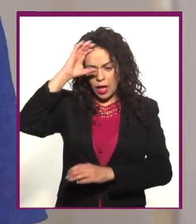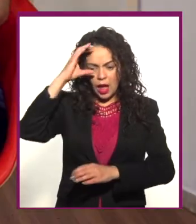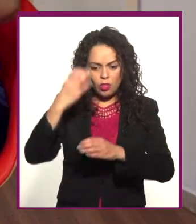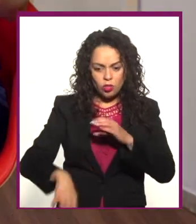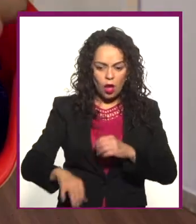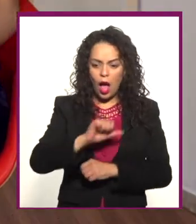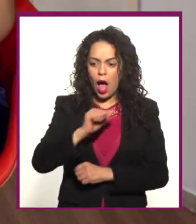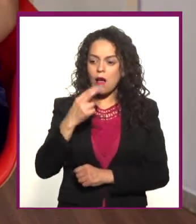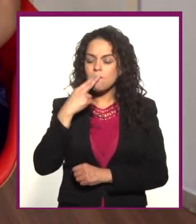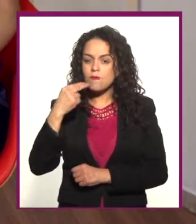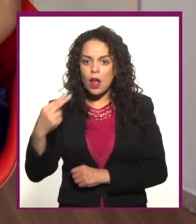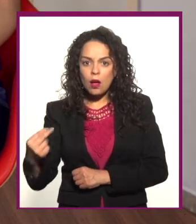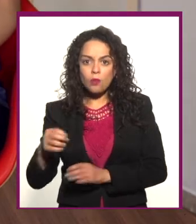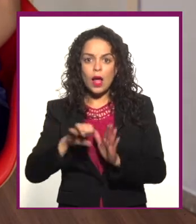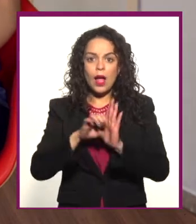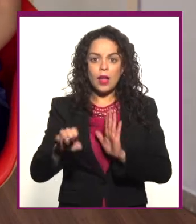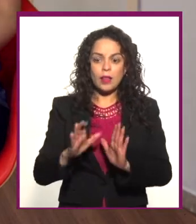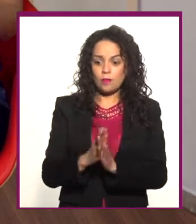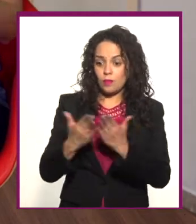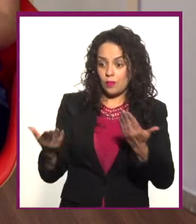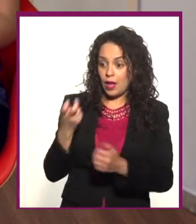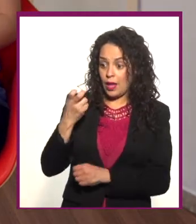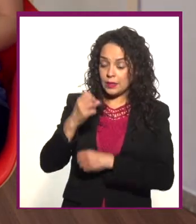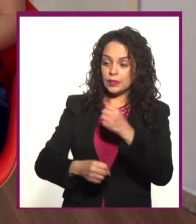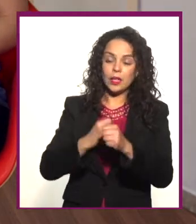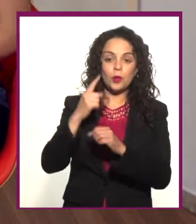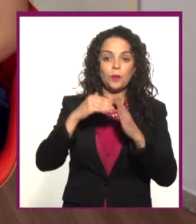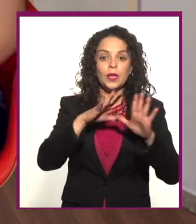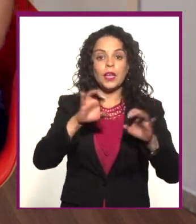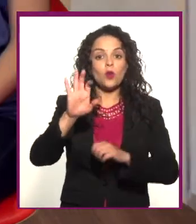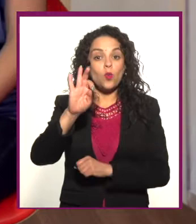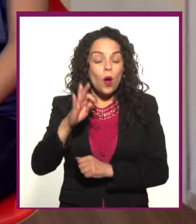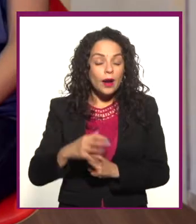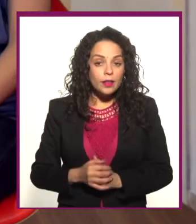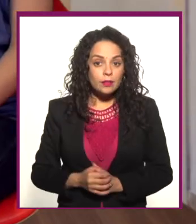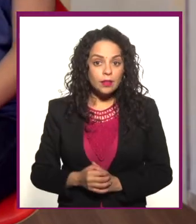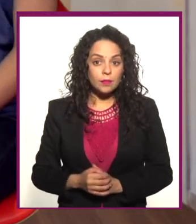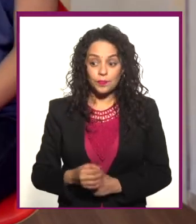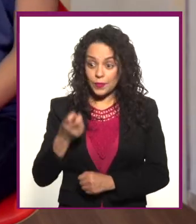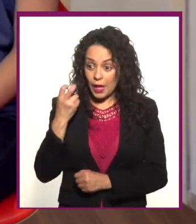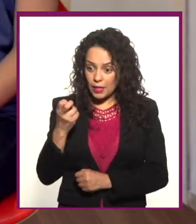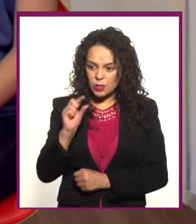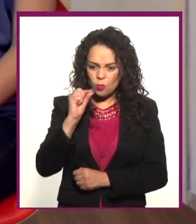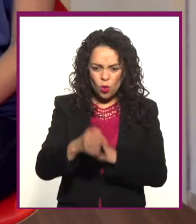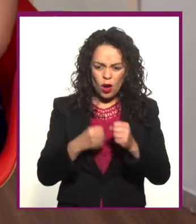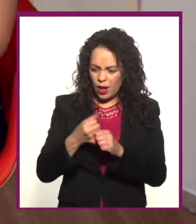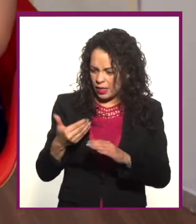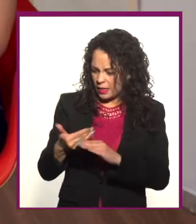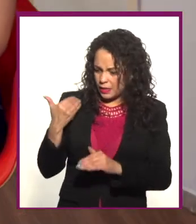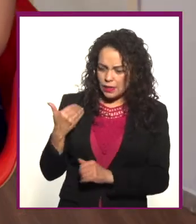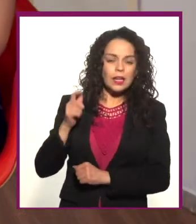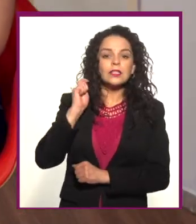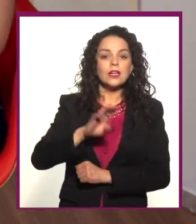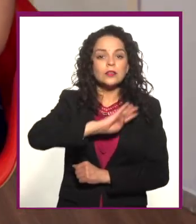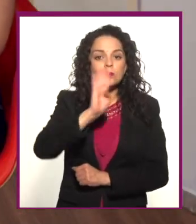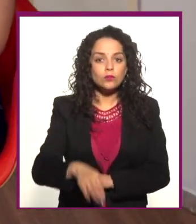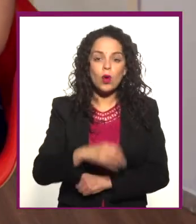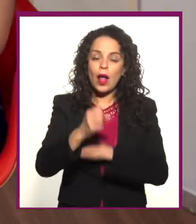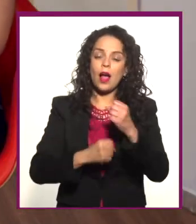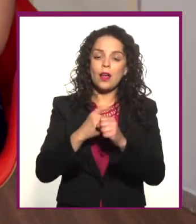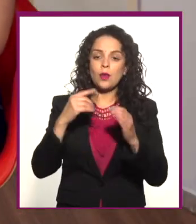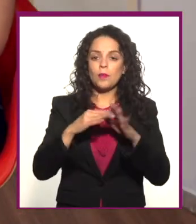náhuatl, como el Sermonario de Dominicas y Santos en 1540. Desde entonces y hasta pocos años antes de su muerte,